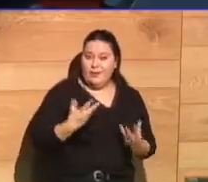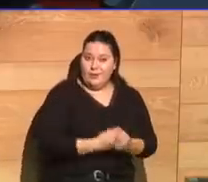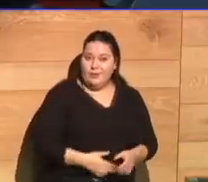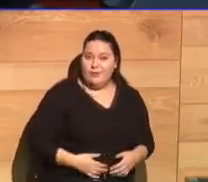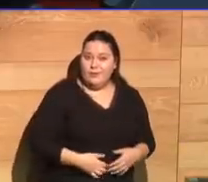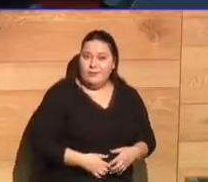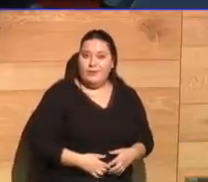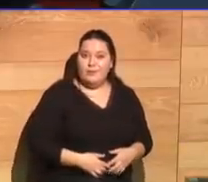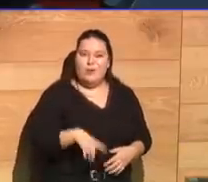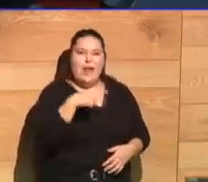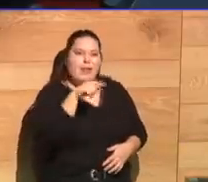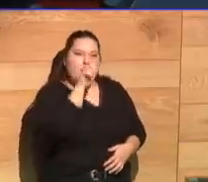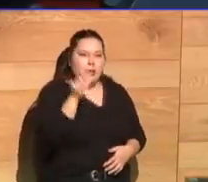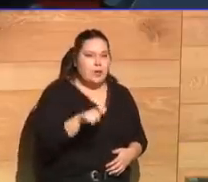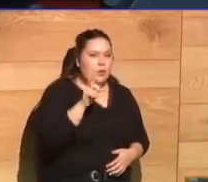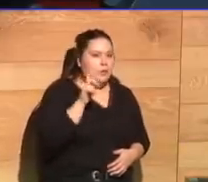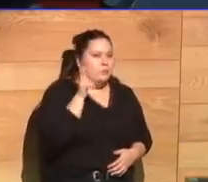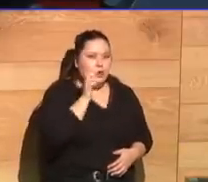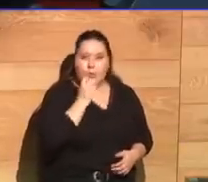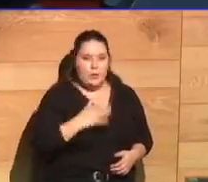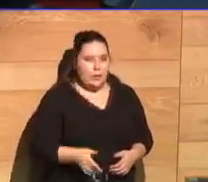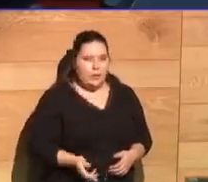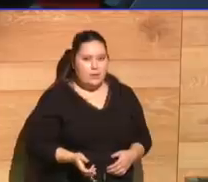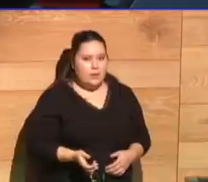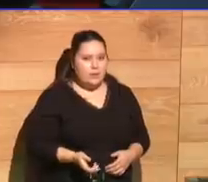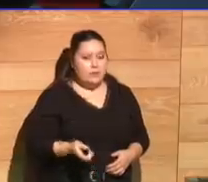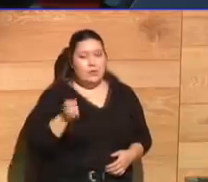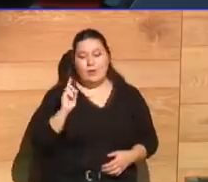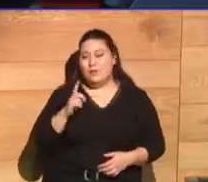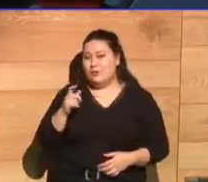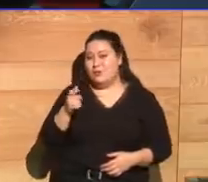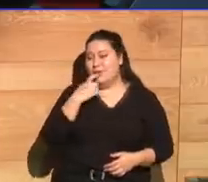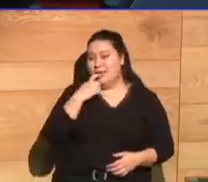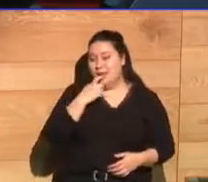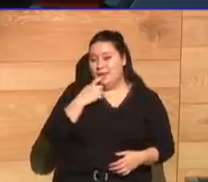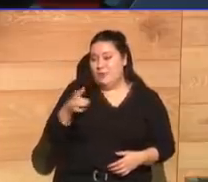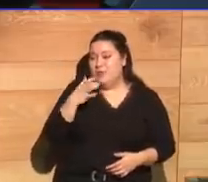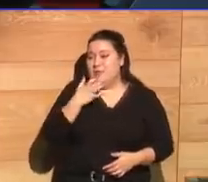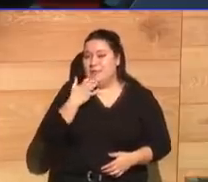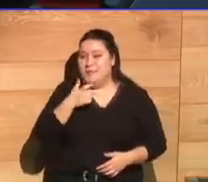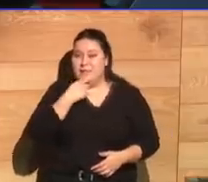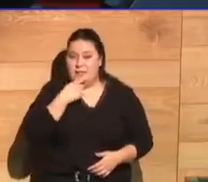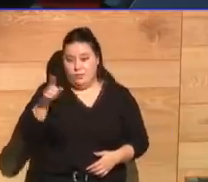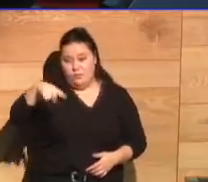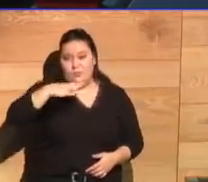Pero no le pillo el acento italiano, Juan, a Mario Puzo. Es que solo sé hacerlo en inglés, pero si lo hago en inglés os vais a enfadar.